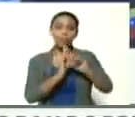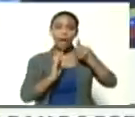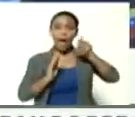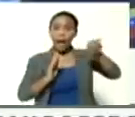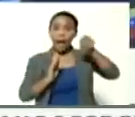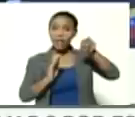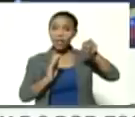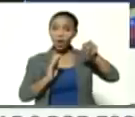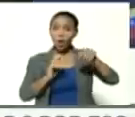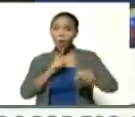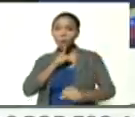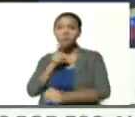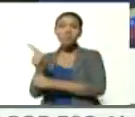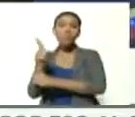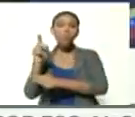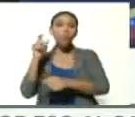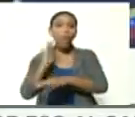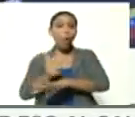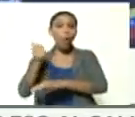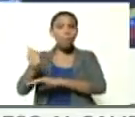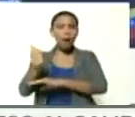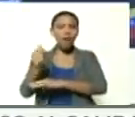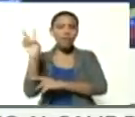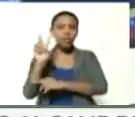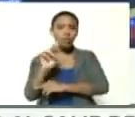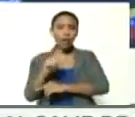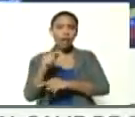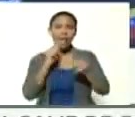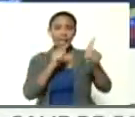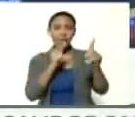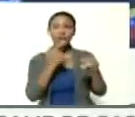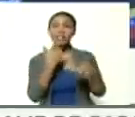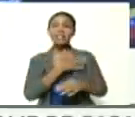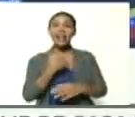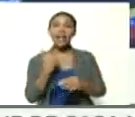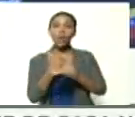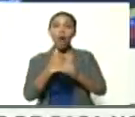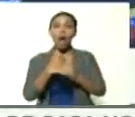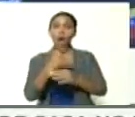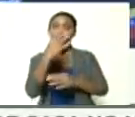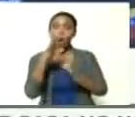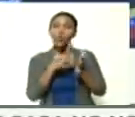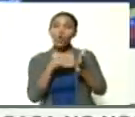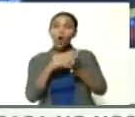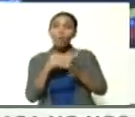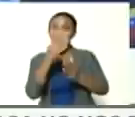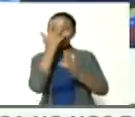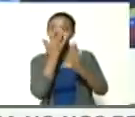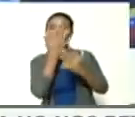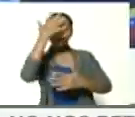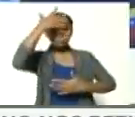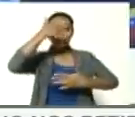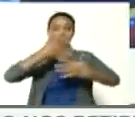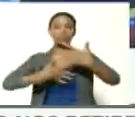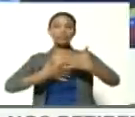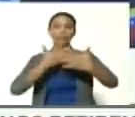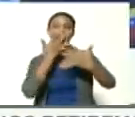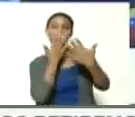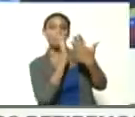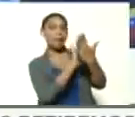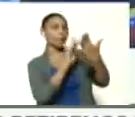Ellos acusan a Venezuela de eso. Es el efecto espejo. Como diría Goebbels en uno de sus principios,